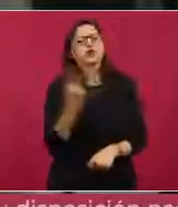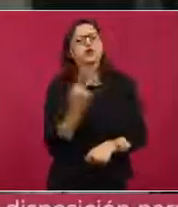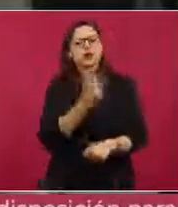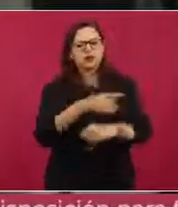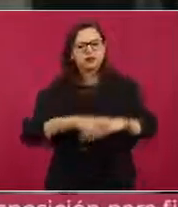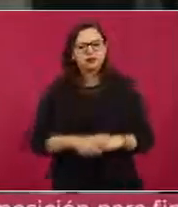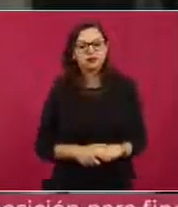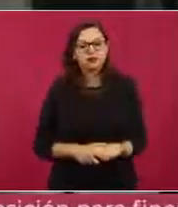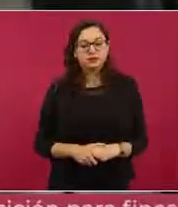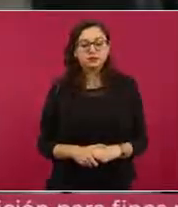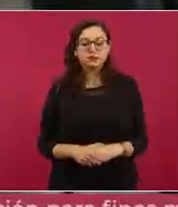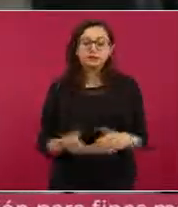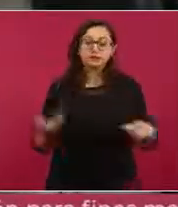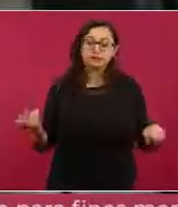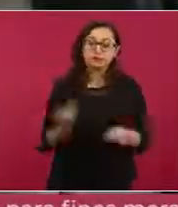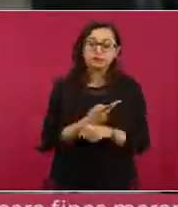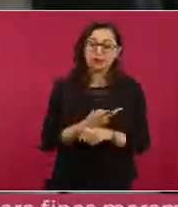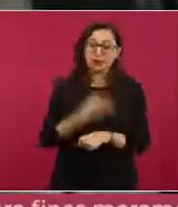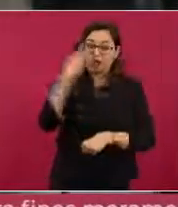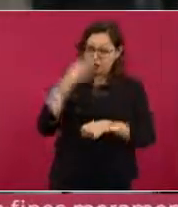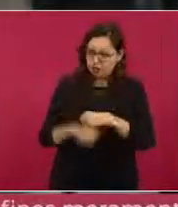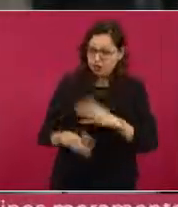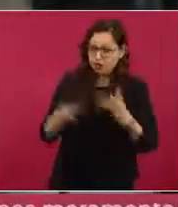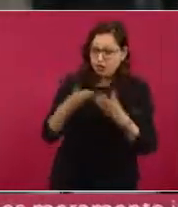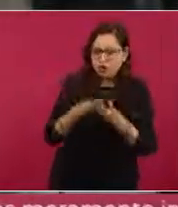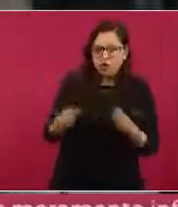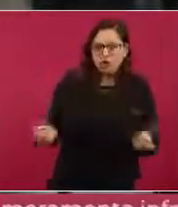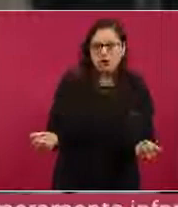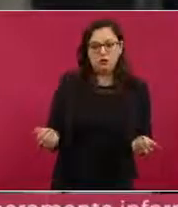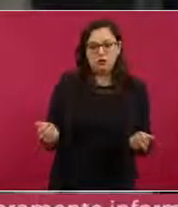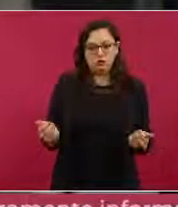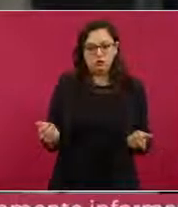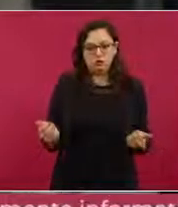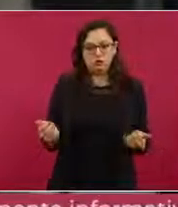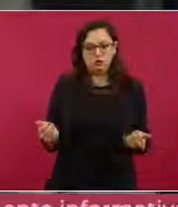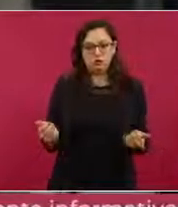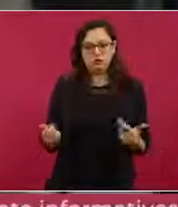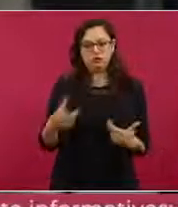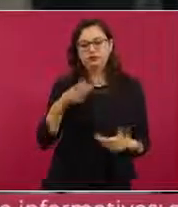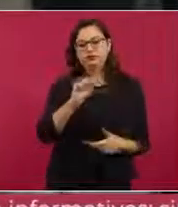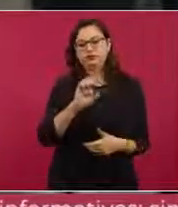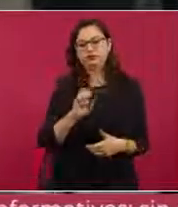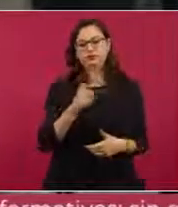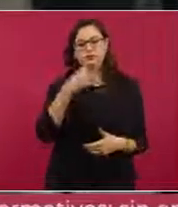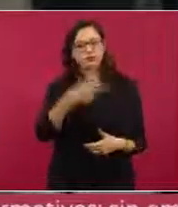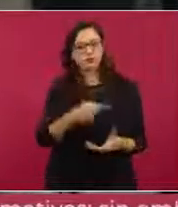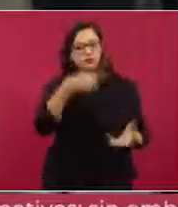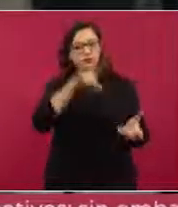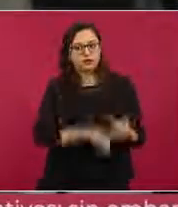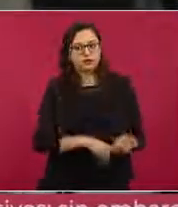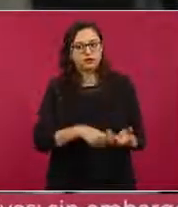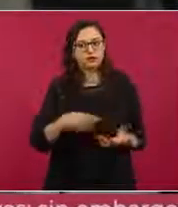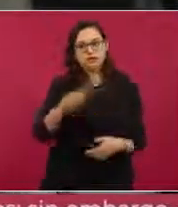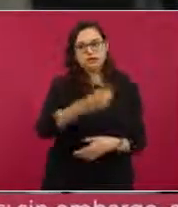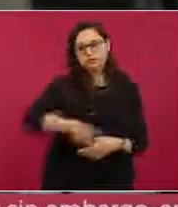dicho, la reparación del daño. Dicen funcionarios medios de la Secretaría de Educación Pública que no lo van a hacer. ¿Qué se puede hacer ahí,